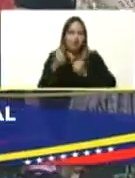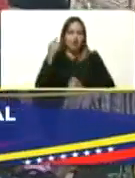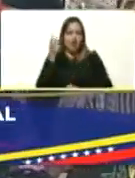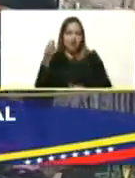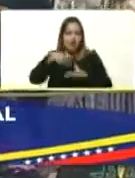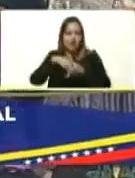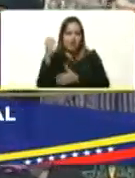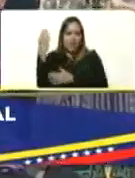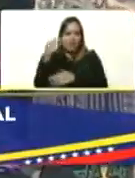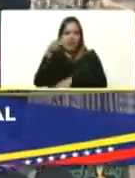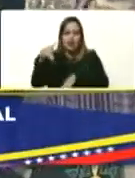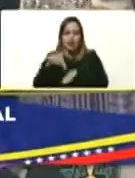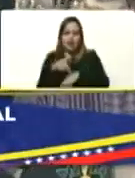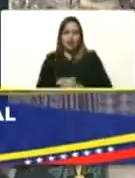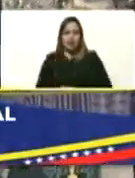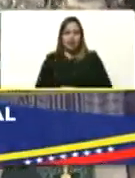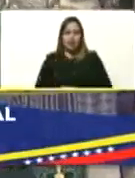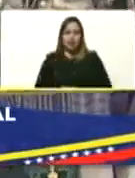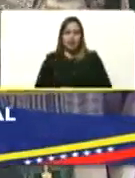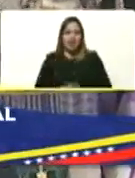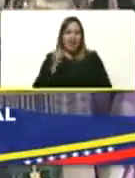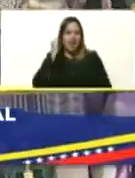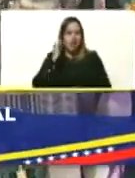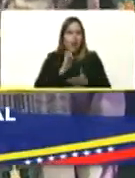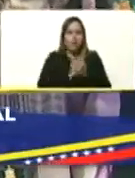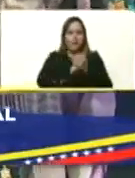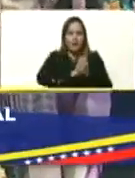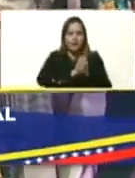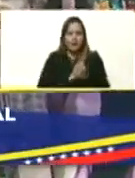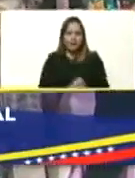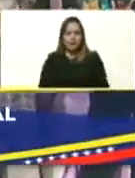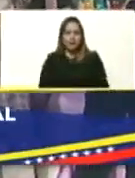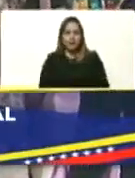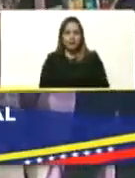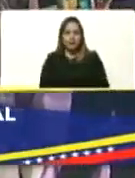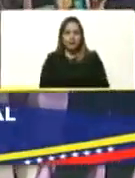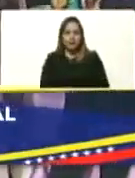Asamblea Nacional, compañeras, compañeras.